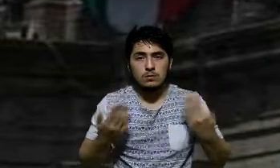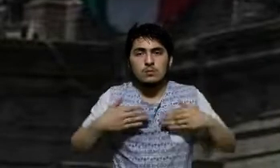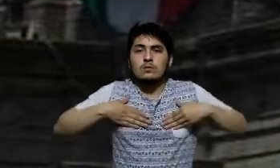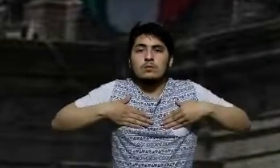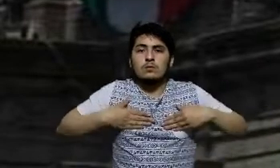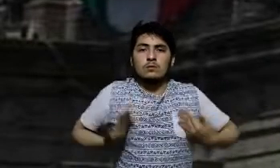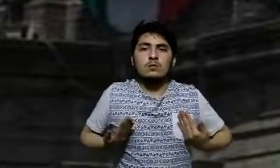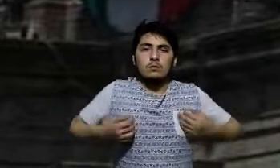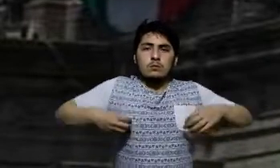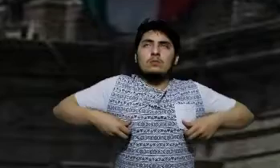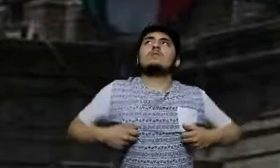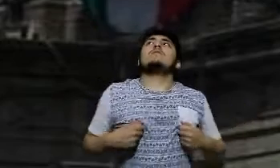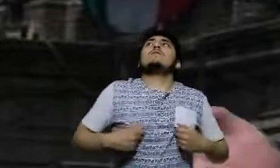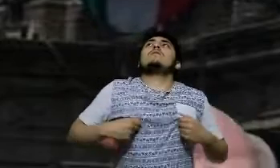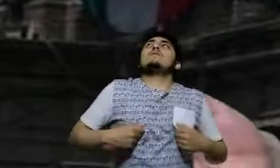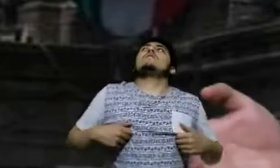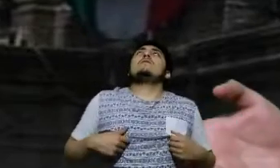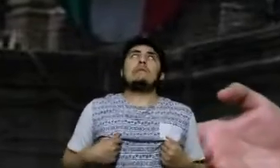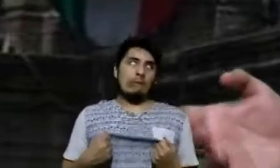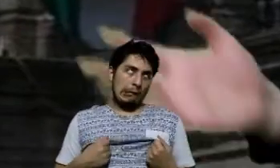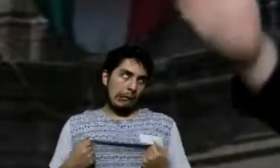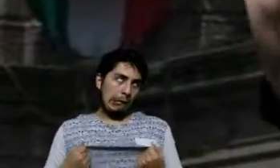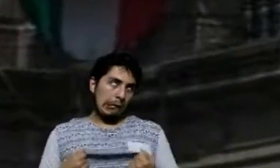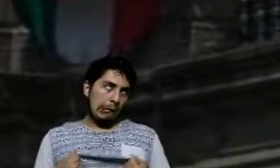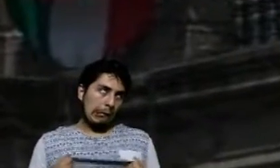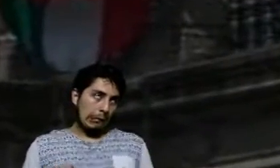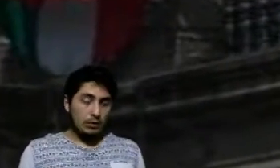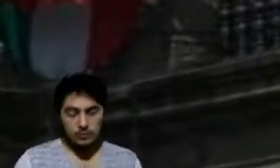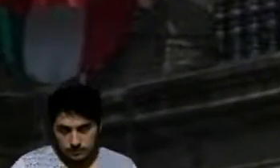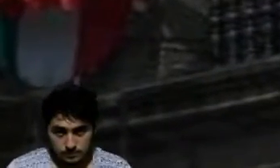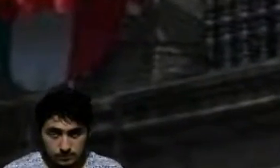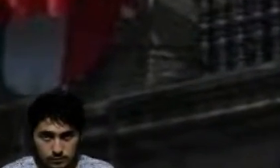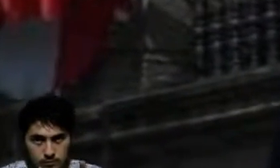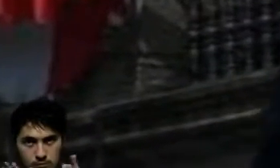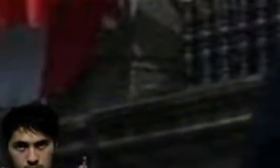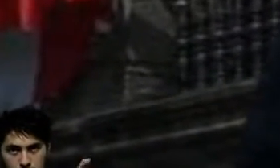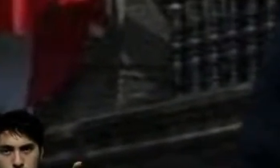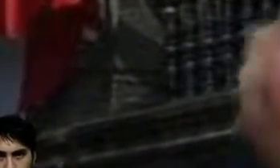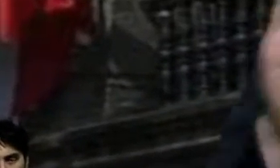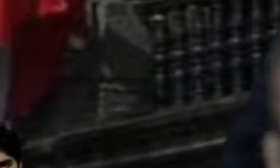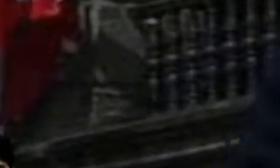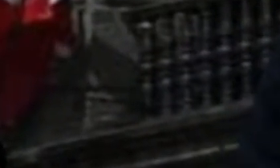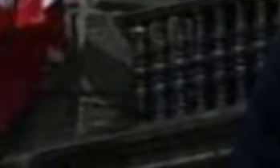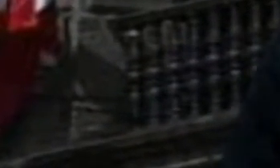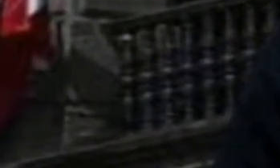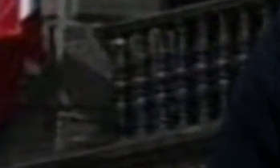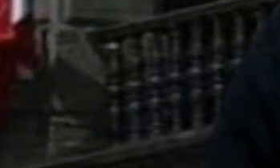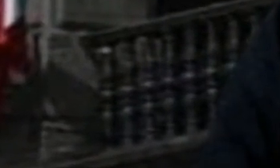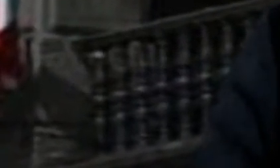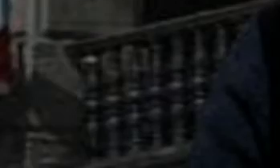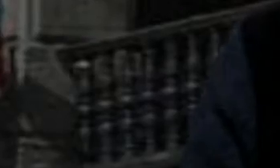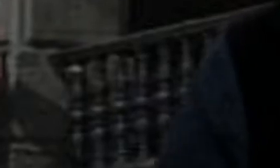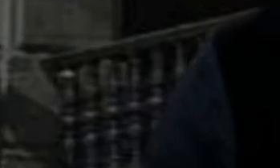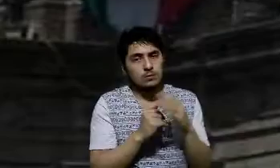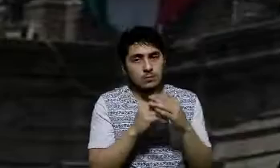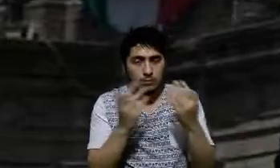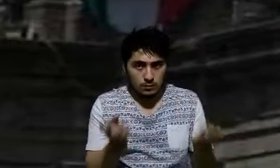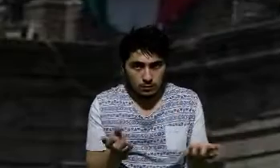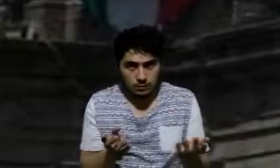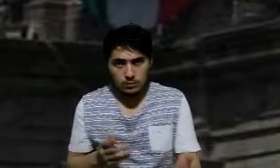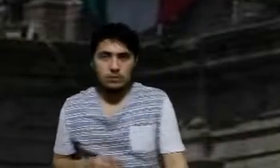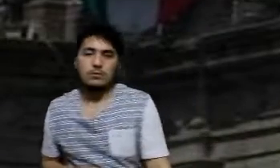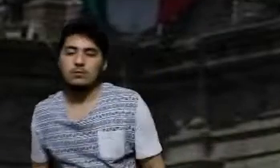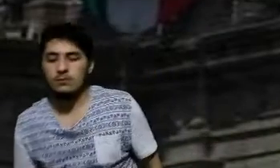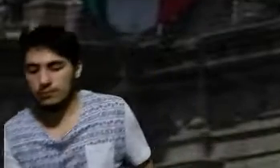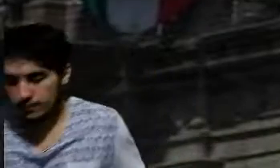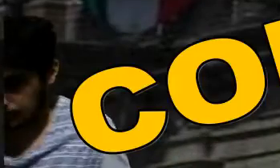¿Dónde está mi cocol? Por favor, servicio secreto. ¿Dónde está mi cocol? Porque sin cocol yo no regreso. Sin